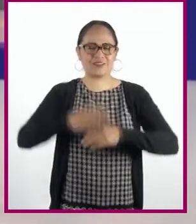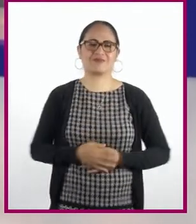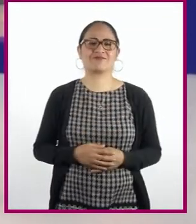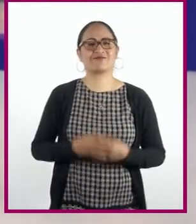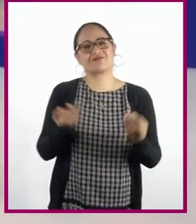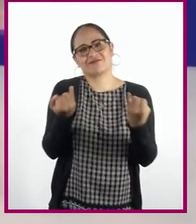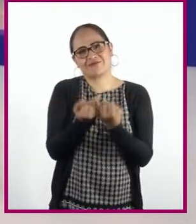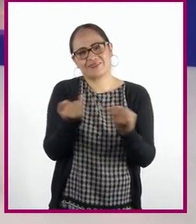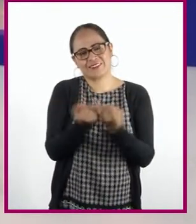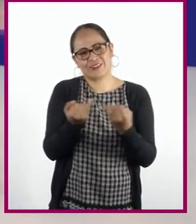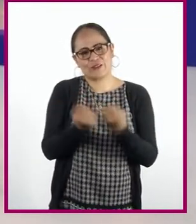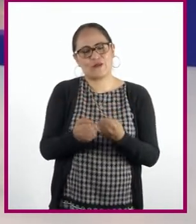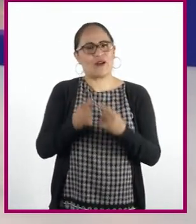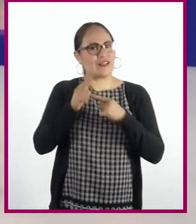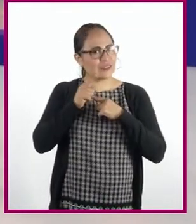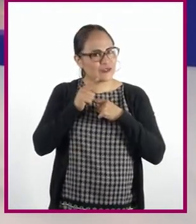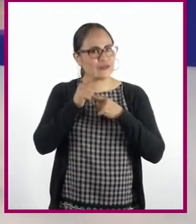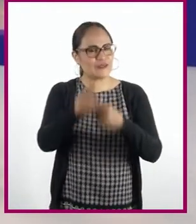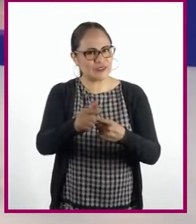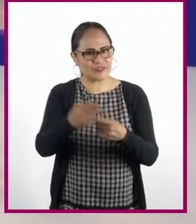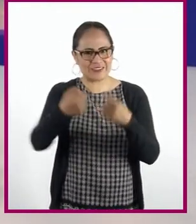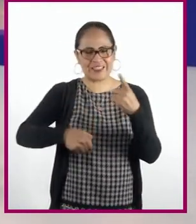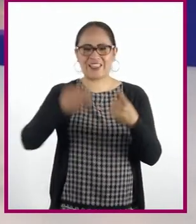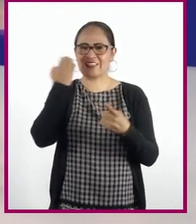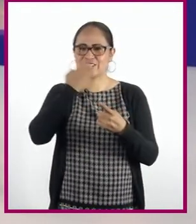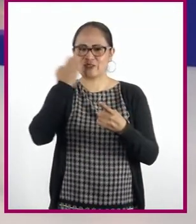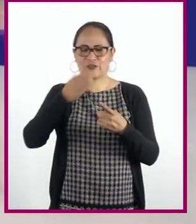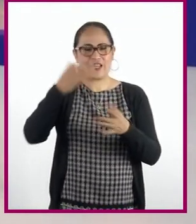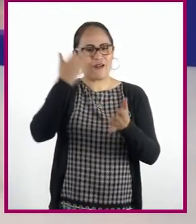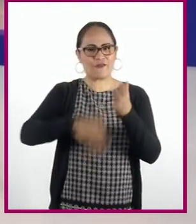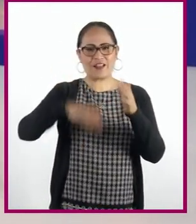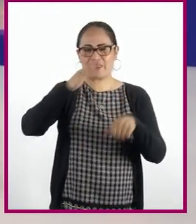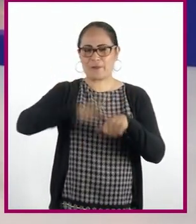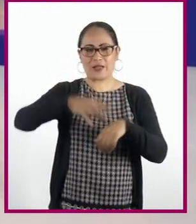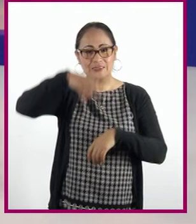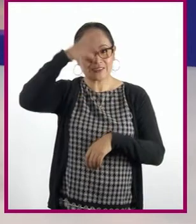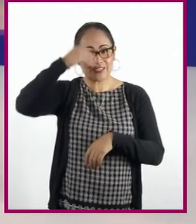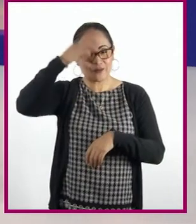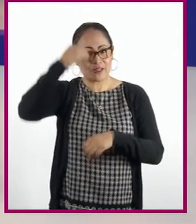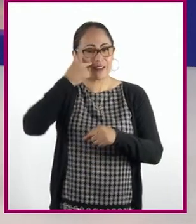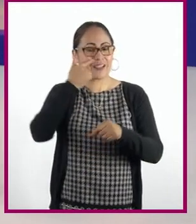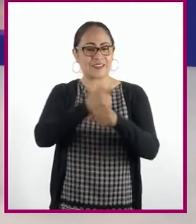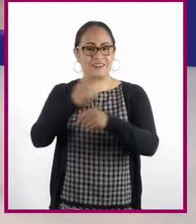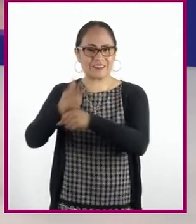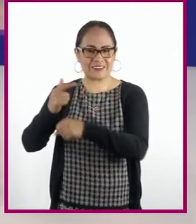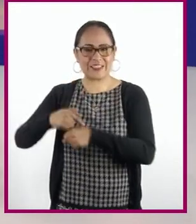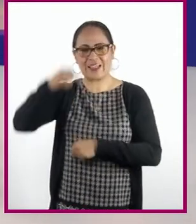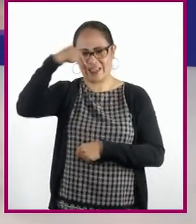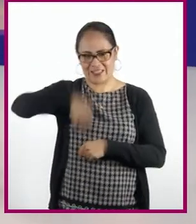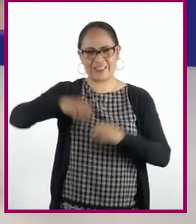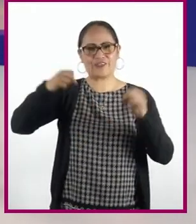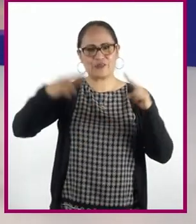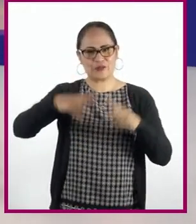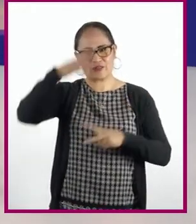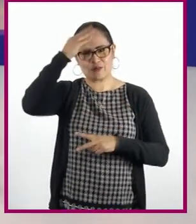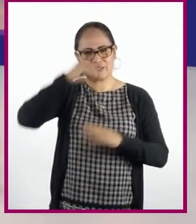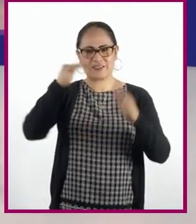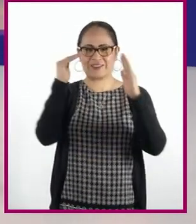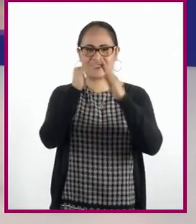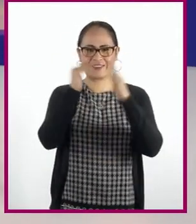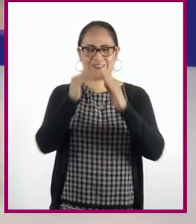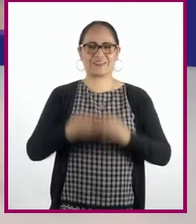que sigamos adelante en este ciclo escolar. Aún nos queda mucho por explorar y descubrir. Así que nos vemos aquí en Aprende en